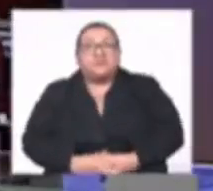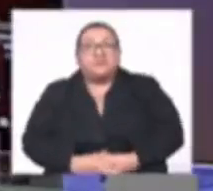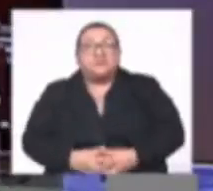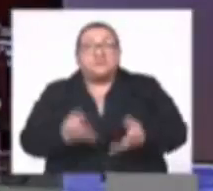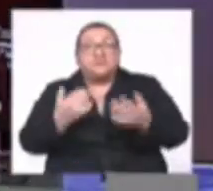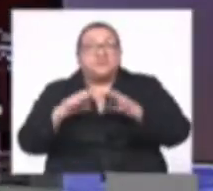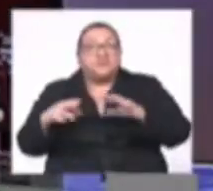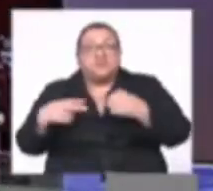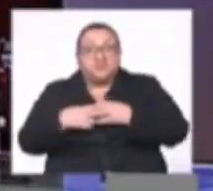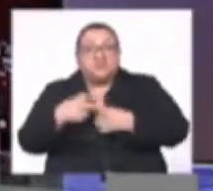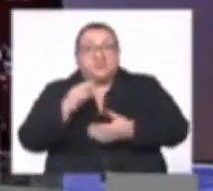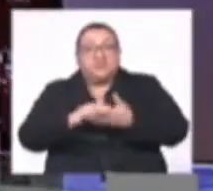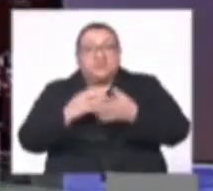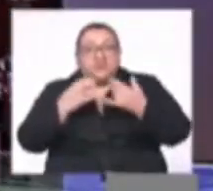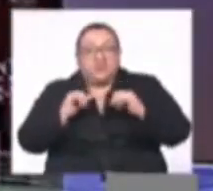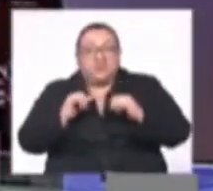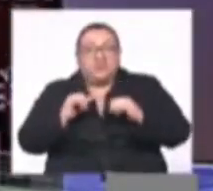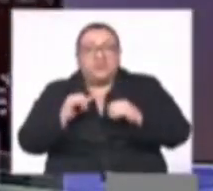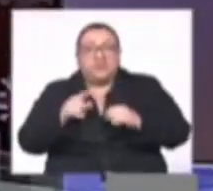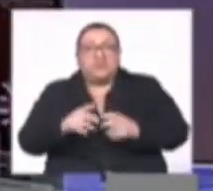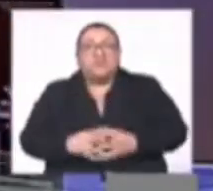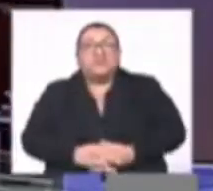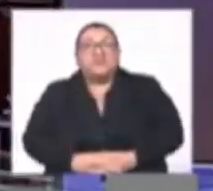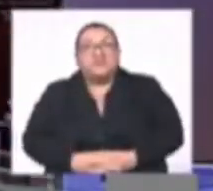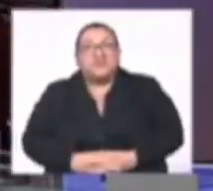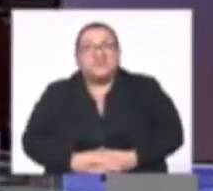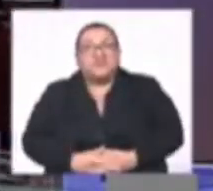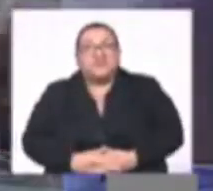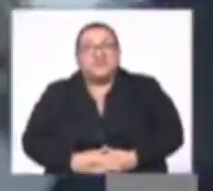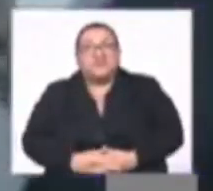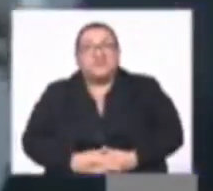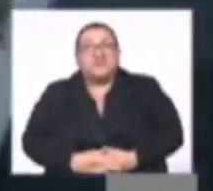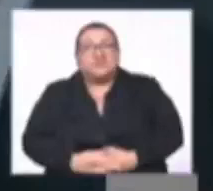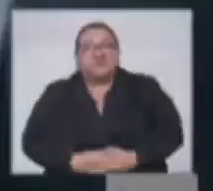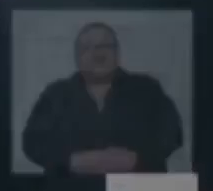Vamos a una pausa y ya regresamos con más información.